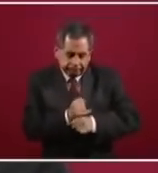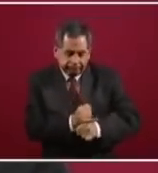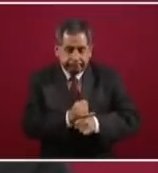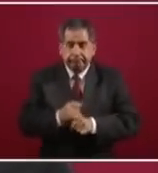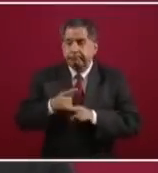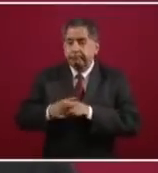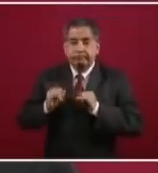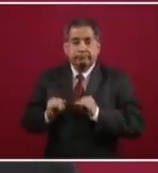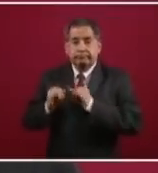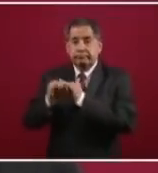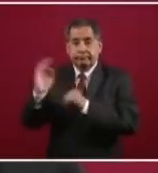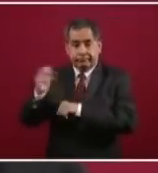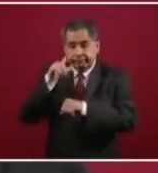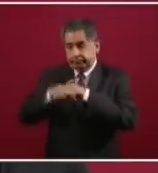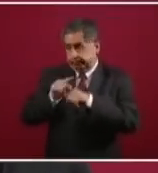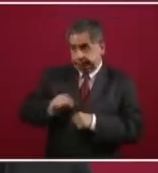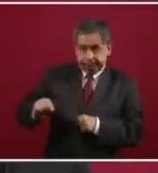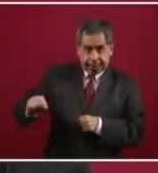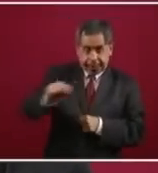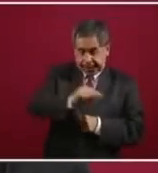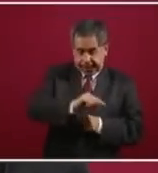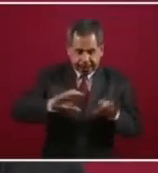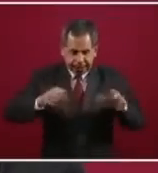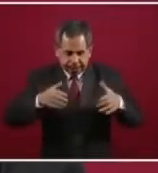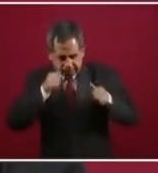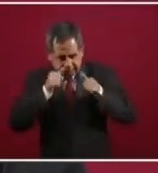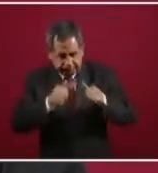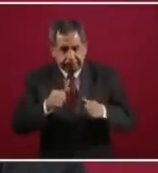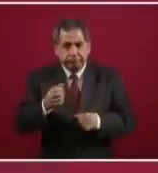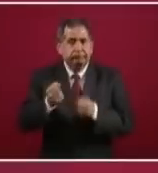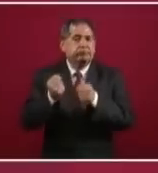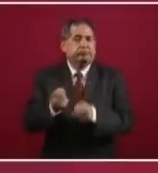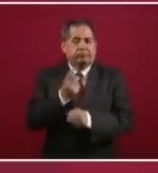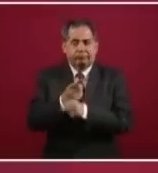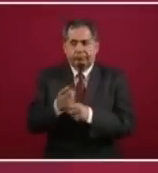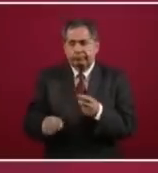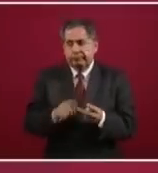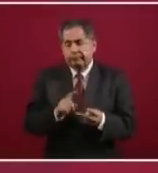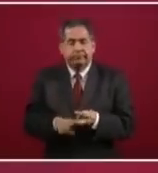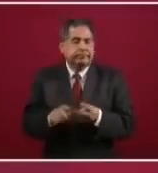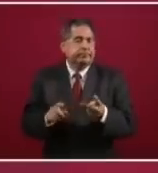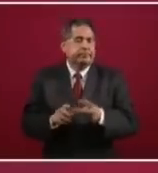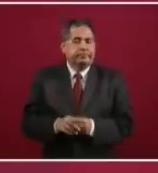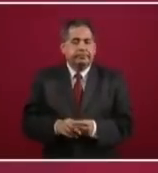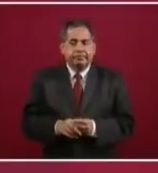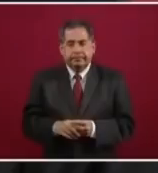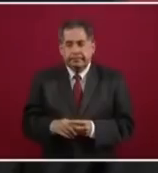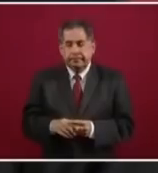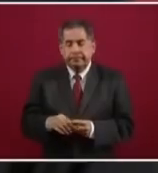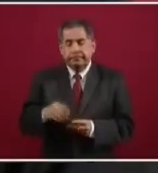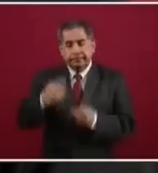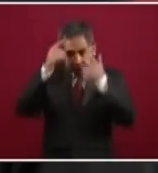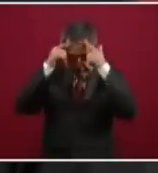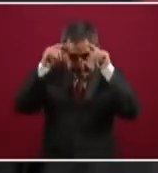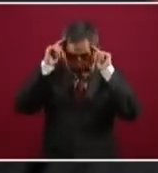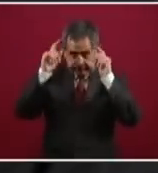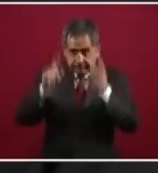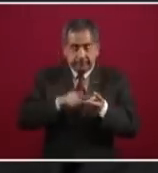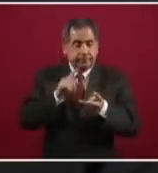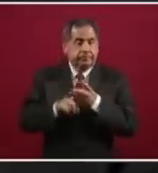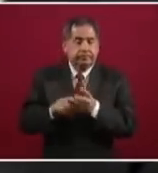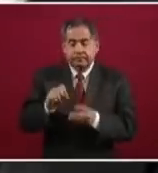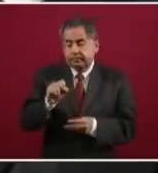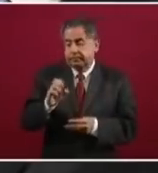todas las dependencias federales, la Secretaría de Seguridad, la Secretaría de Marina, la Secretaría